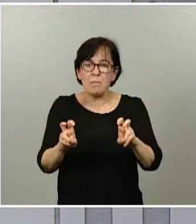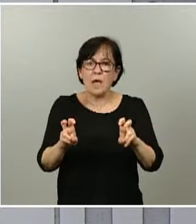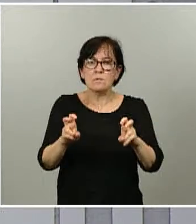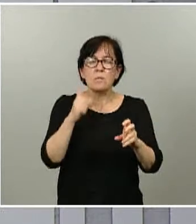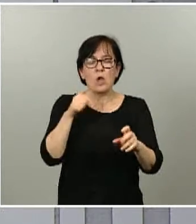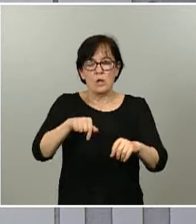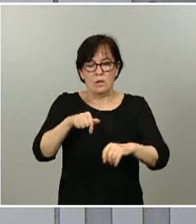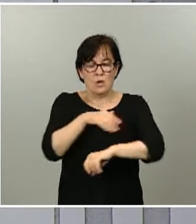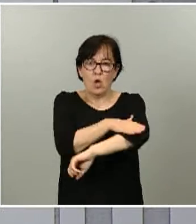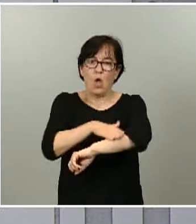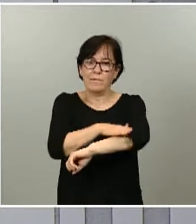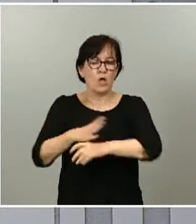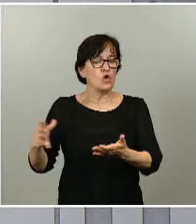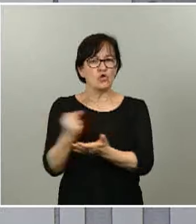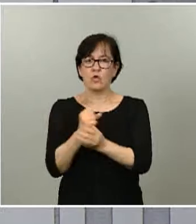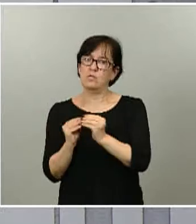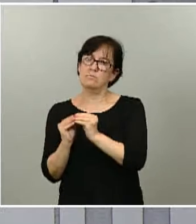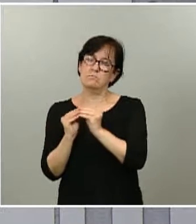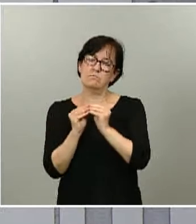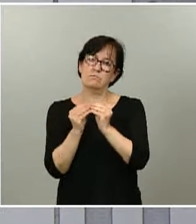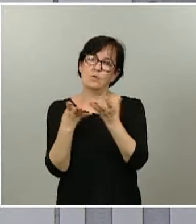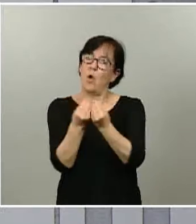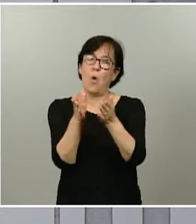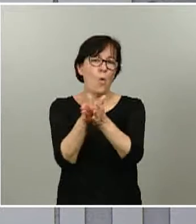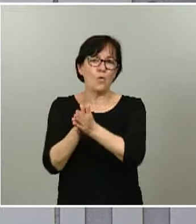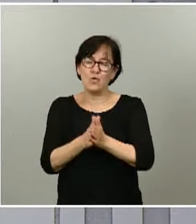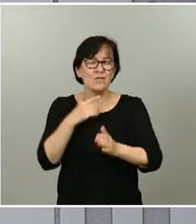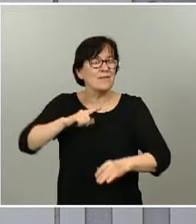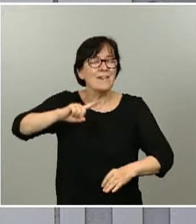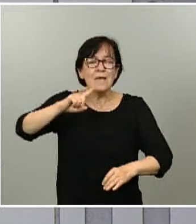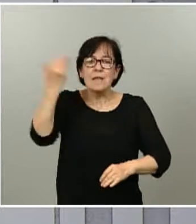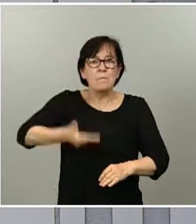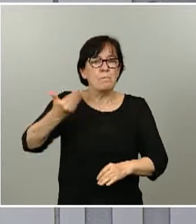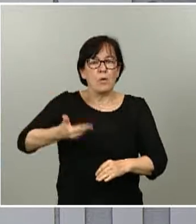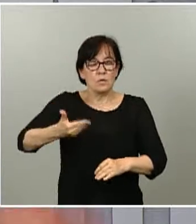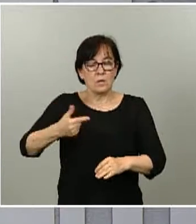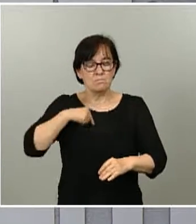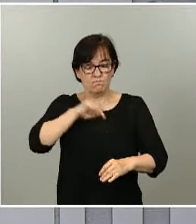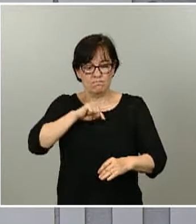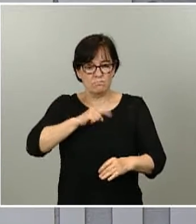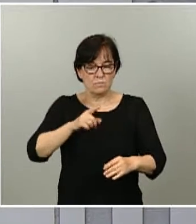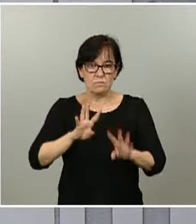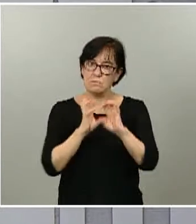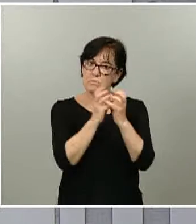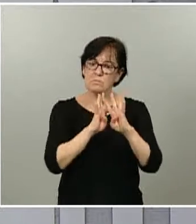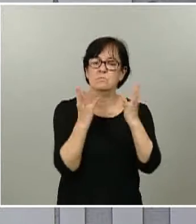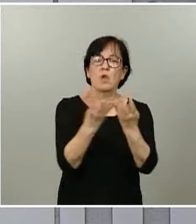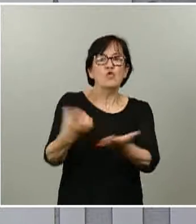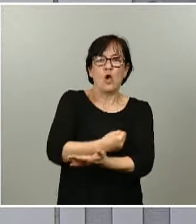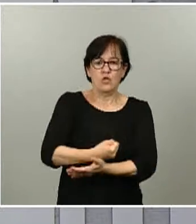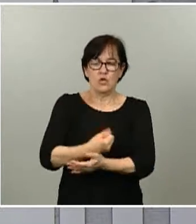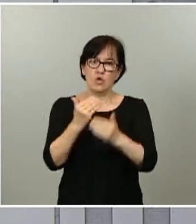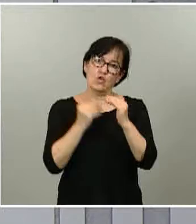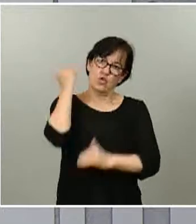el que vamos todos a una y en el que lo fundamental, lo importante, es que seamos capaces entre todos de superar ahora esta crisis